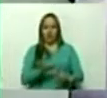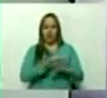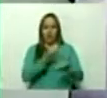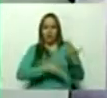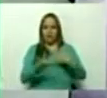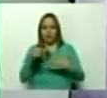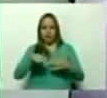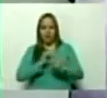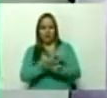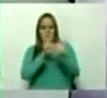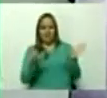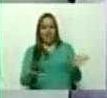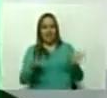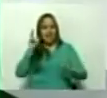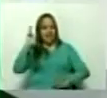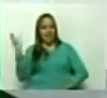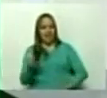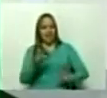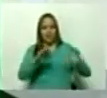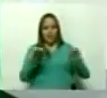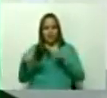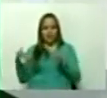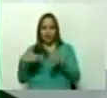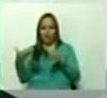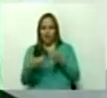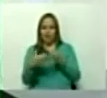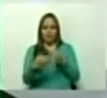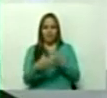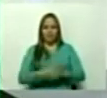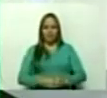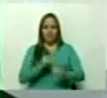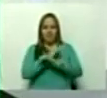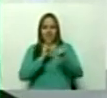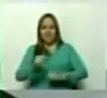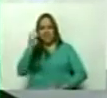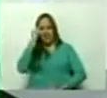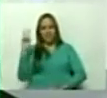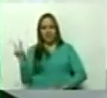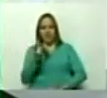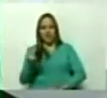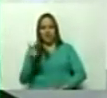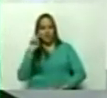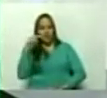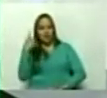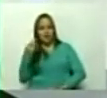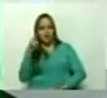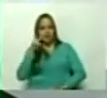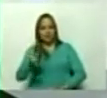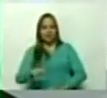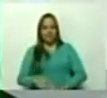nosotros esta mañana en el programa Al Aire. Así nos despedimos en nombre de todo el equipo. Feliz día, Venezuela. Nos vemos mañana y nos escuchamos también.